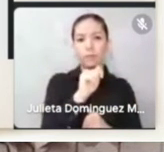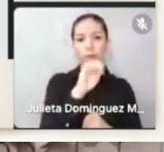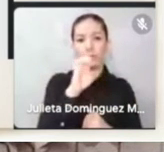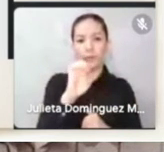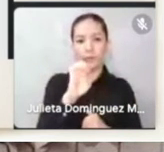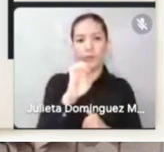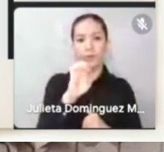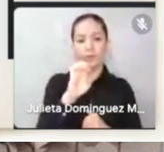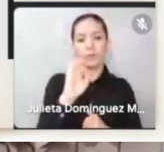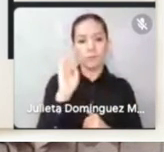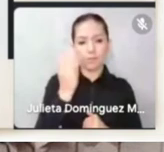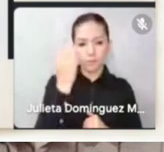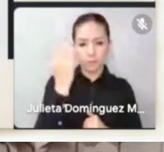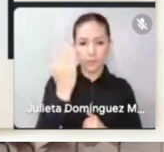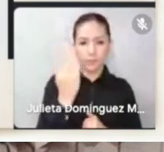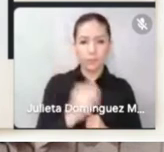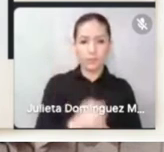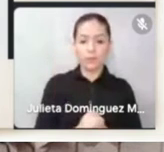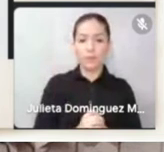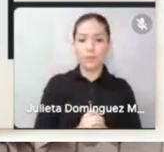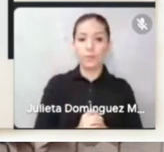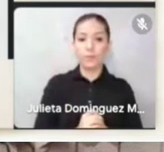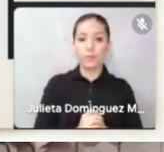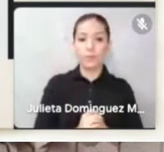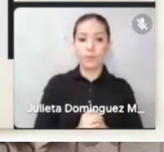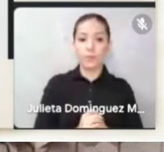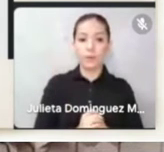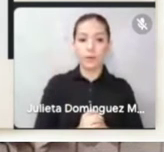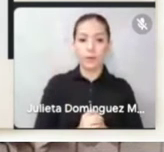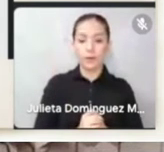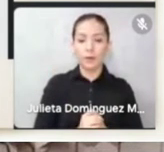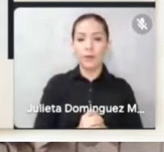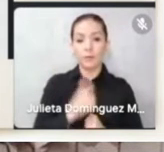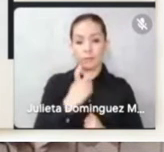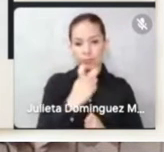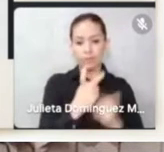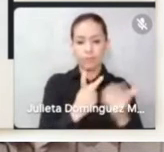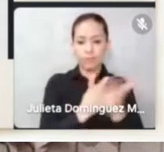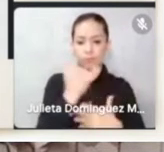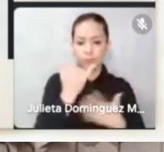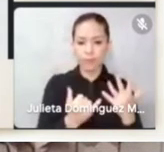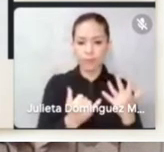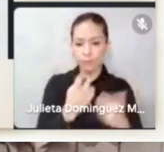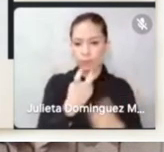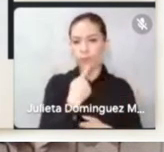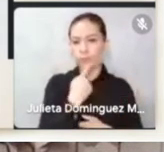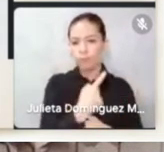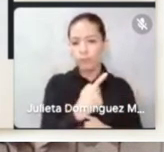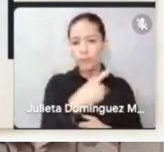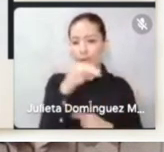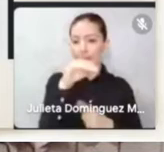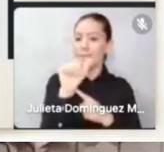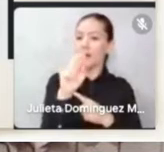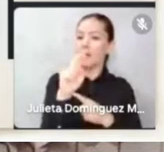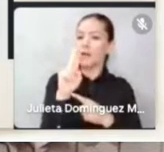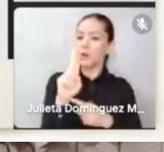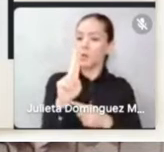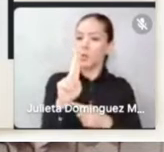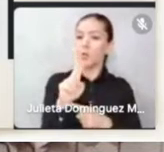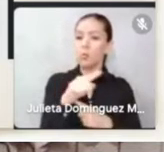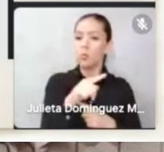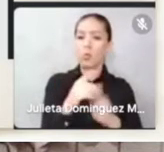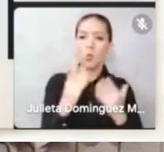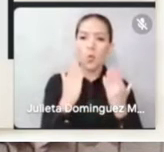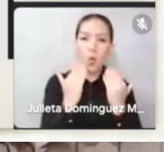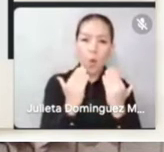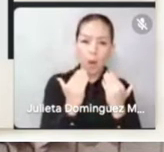Federación. Así, en el proyecto se propone concluir que María Eugenia Campos Galván actualmente no tiene